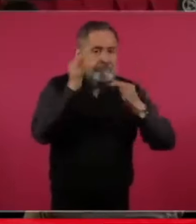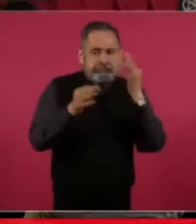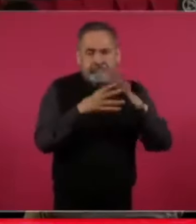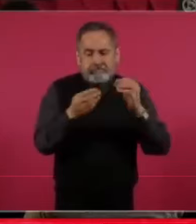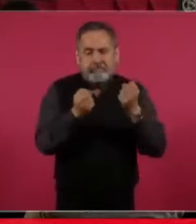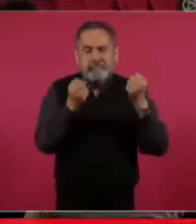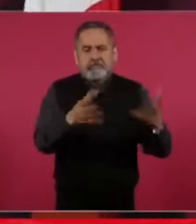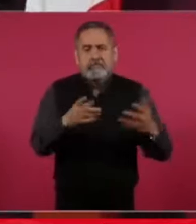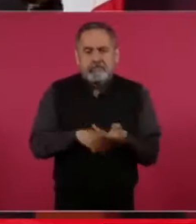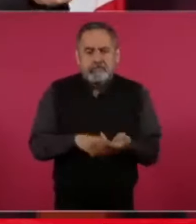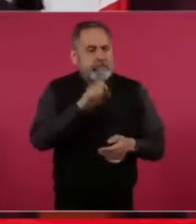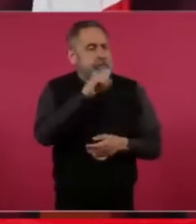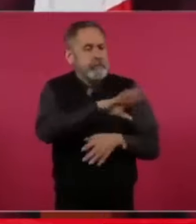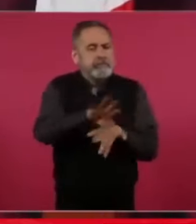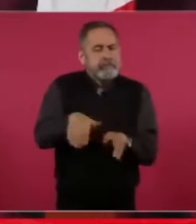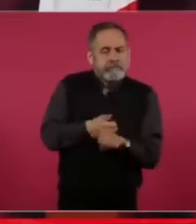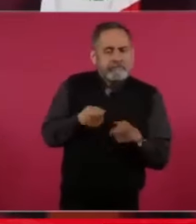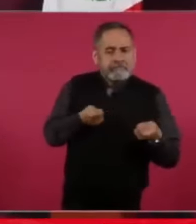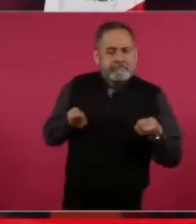están como tomadas también.